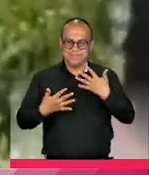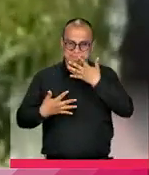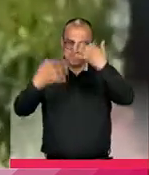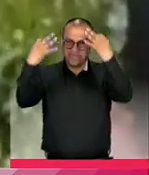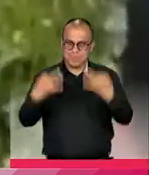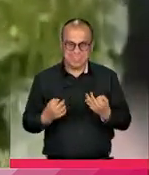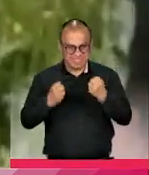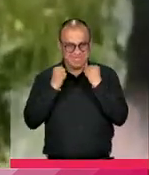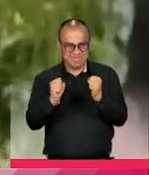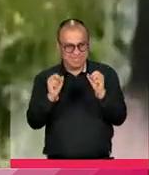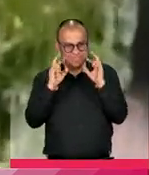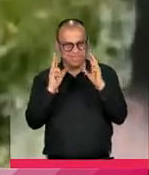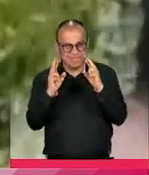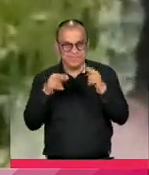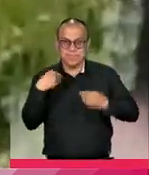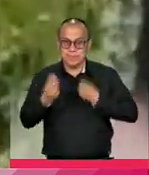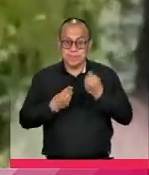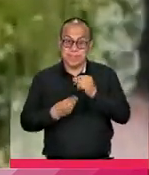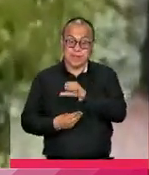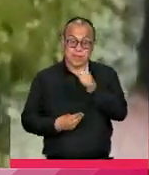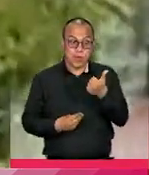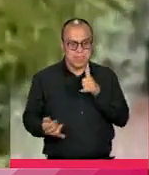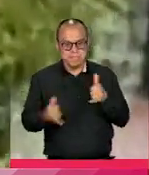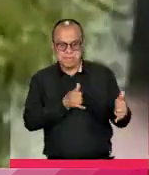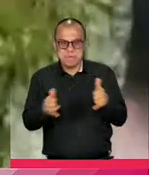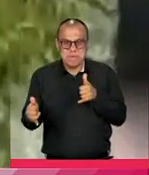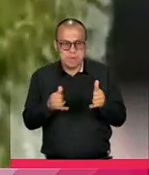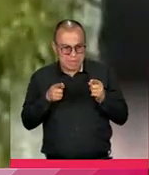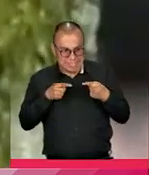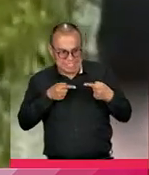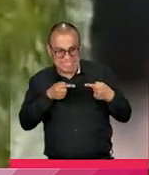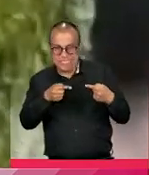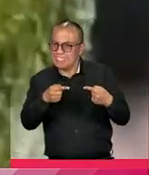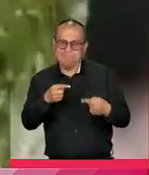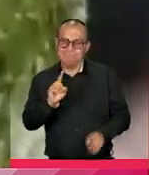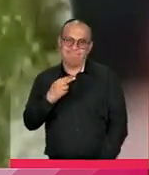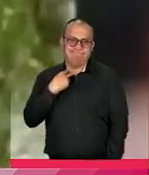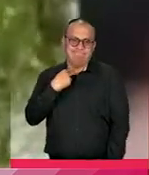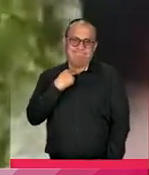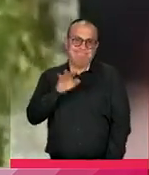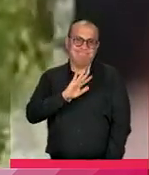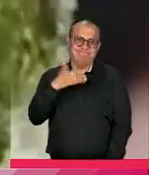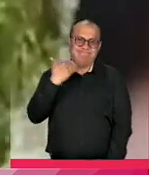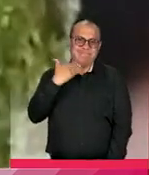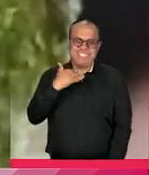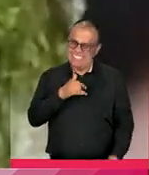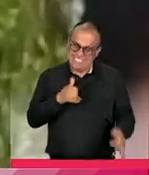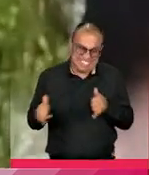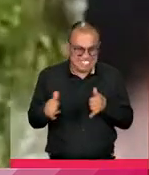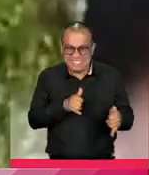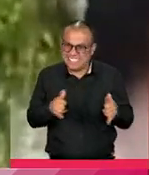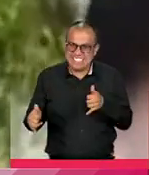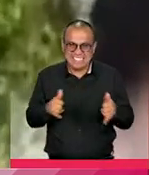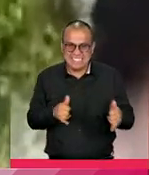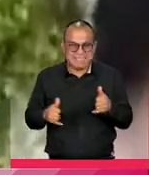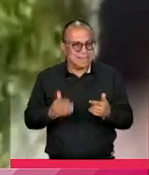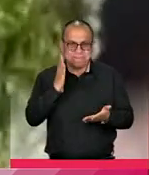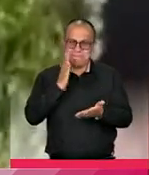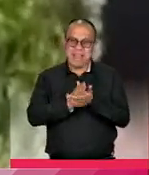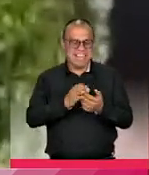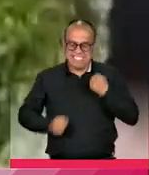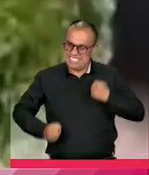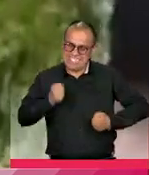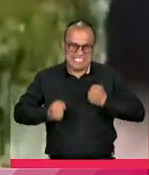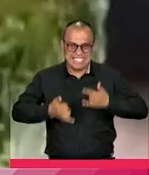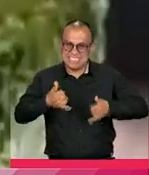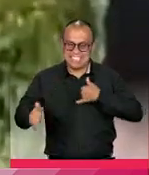mucha fuerza porque cuando el otro ciclista le pegó la carrera, pues dijimos ya no, pedimos no, Daniel le da la estocada hasta que